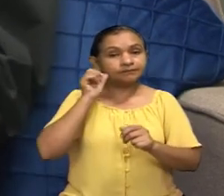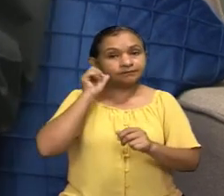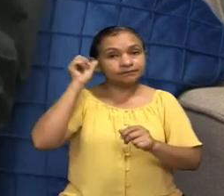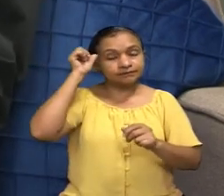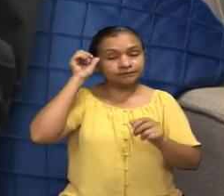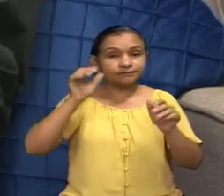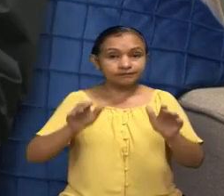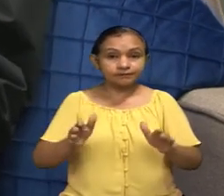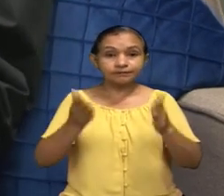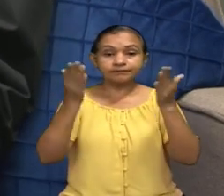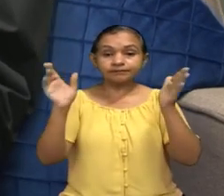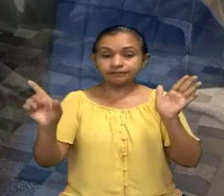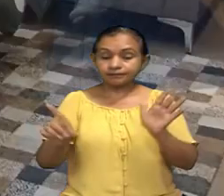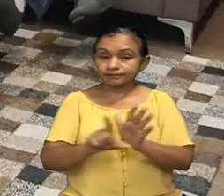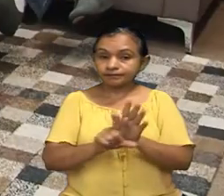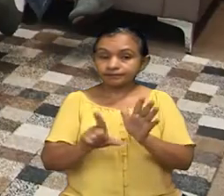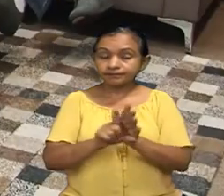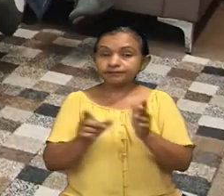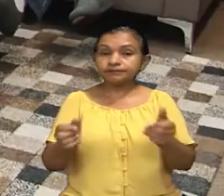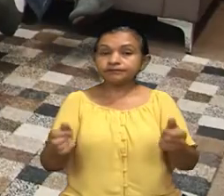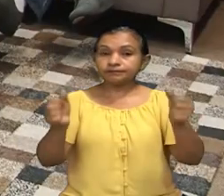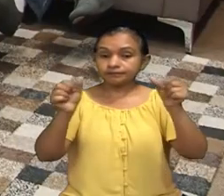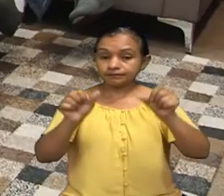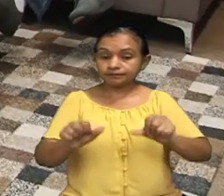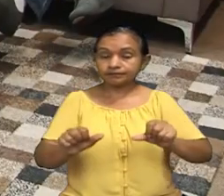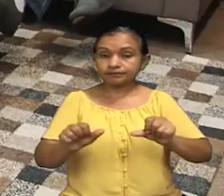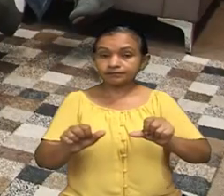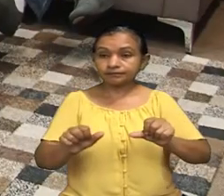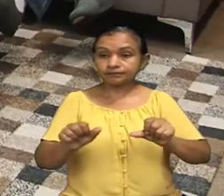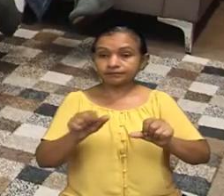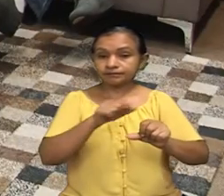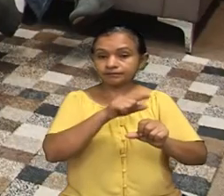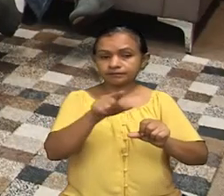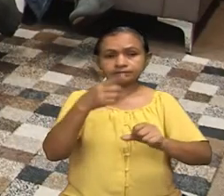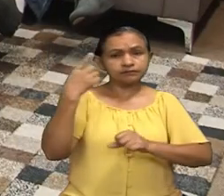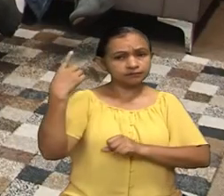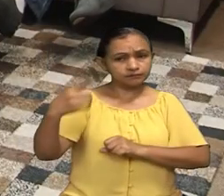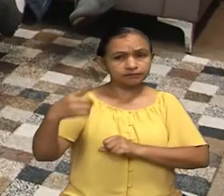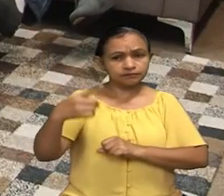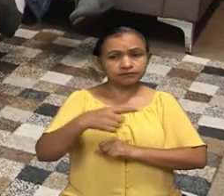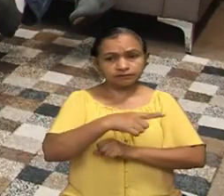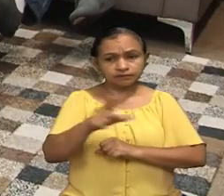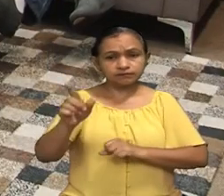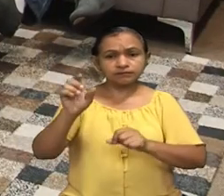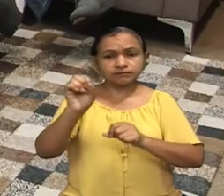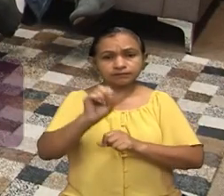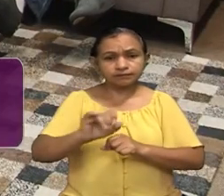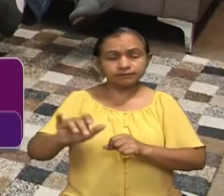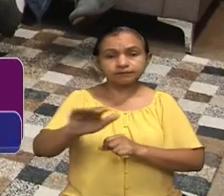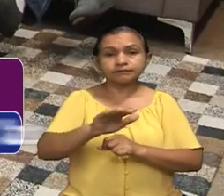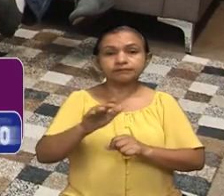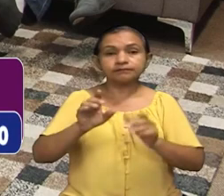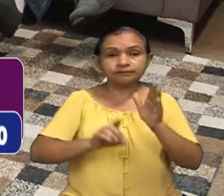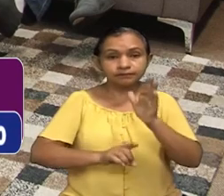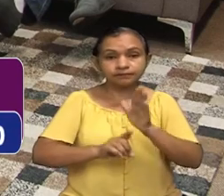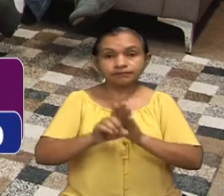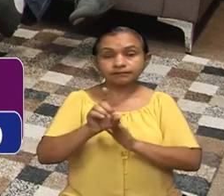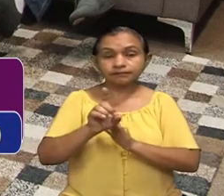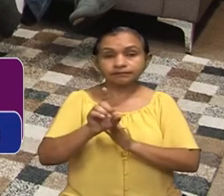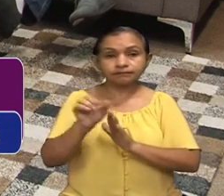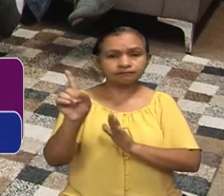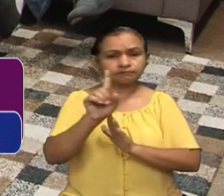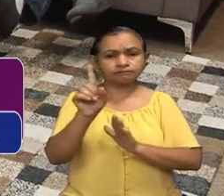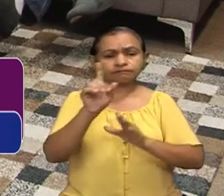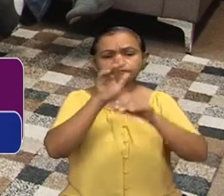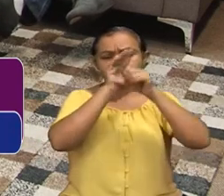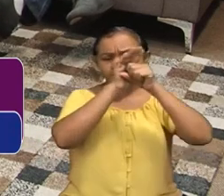mayores, que en la ley se establece que son sujetos de derechos, sujetos sociales, sujetos de desarrollo y que no deben de